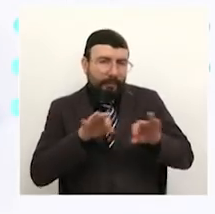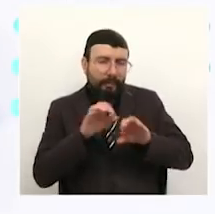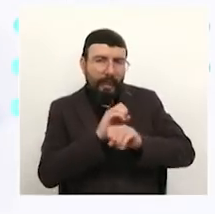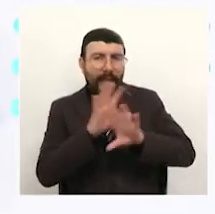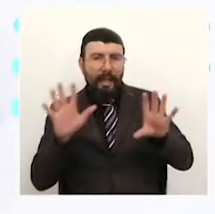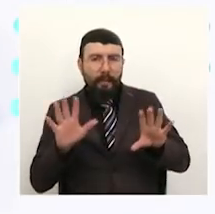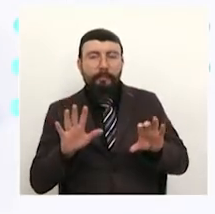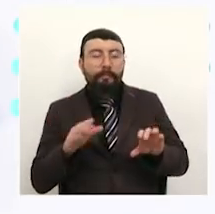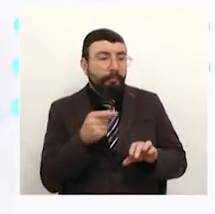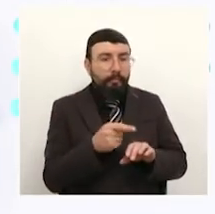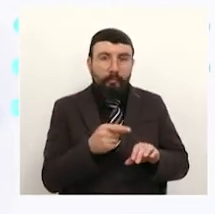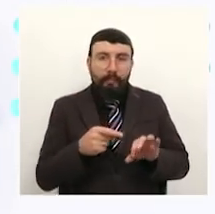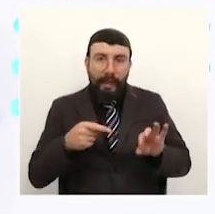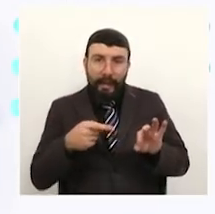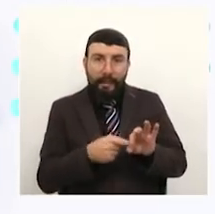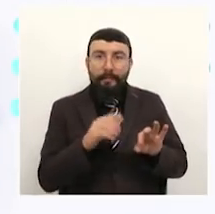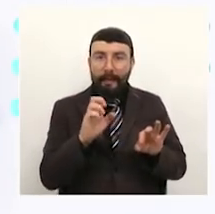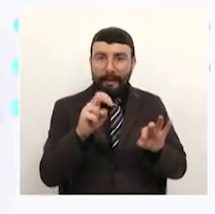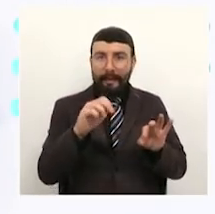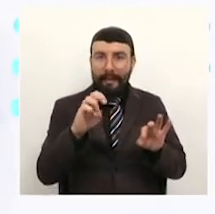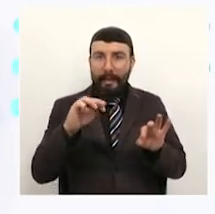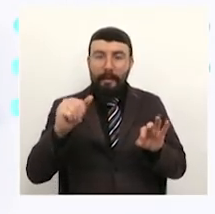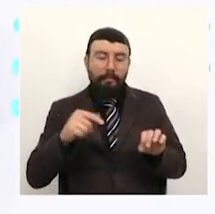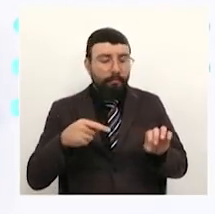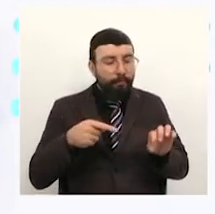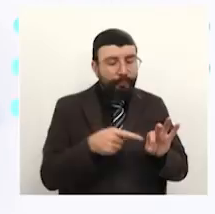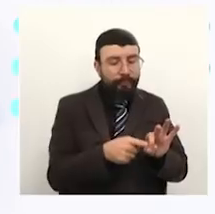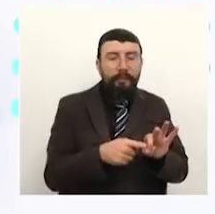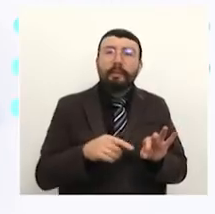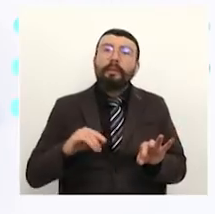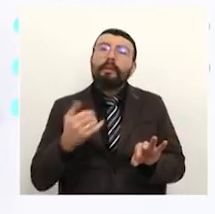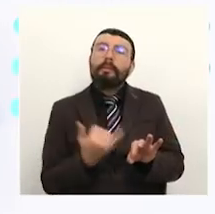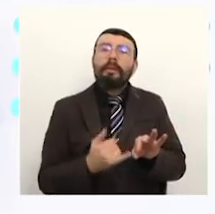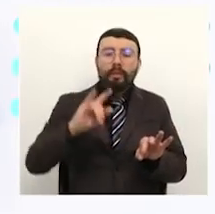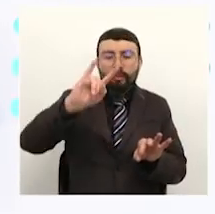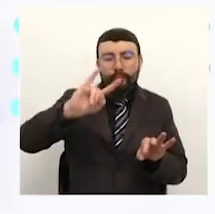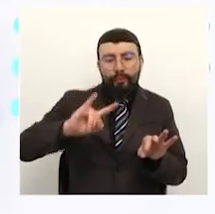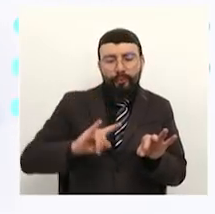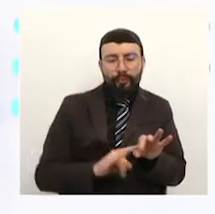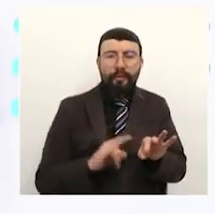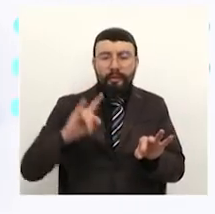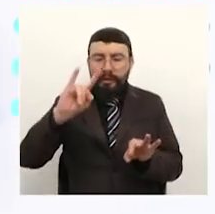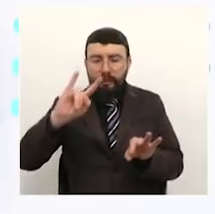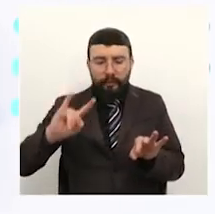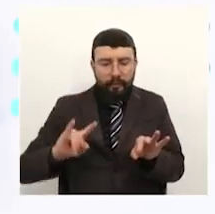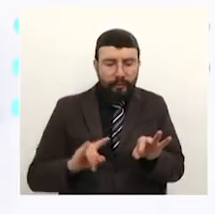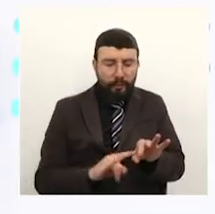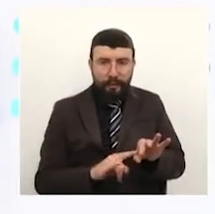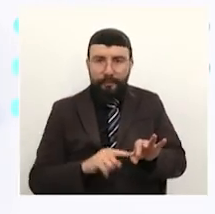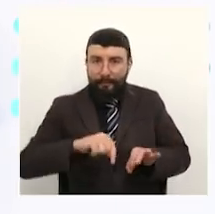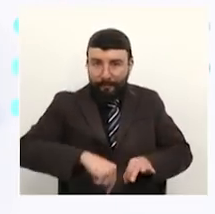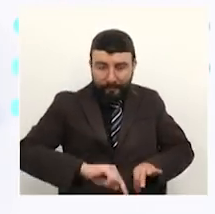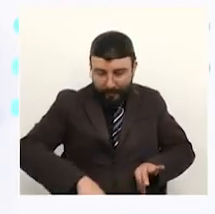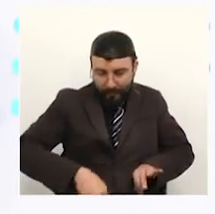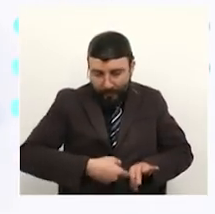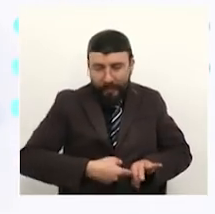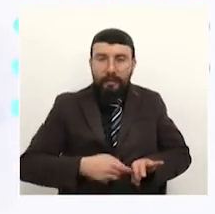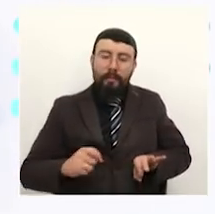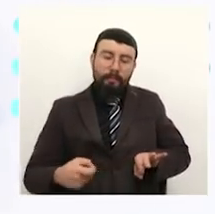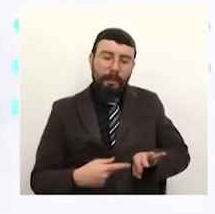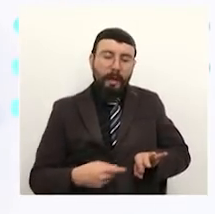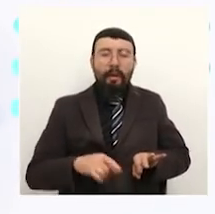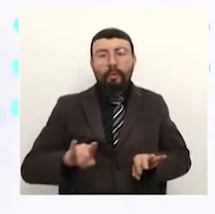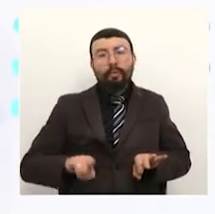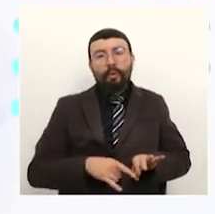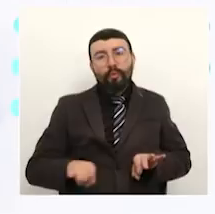rapidez el del plexo hemorroidal que es una parte vascular que va por atrás digamos del recto y demás y se comunica